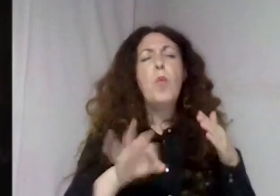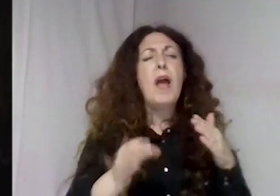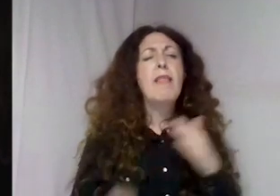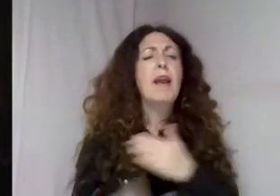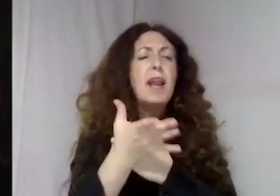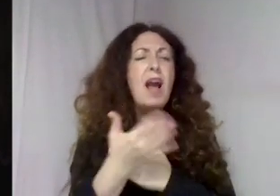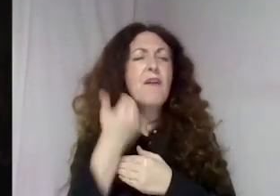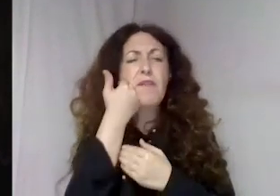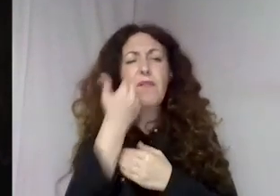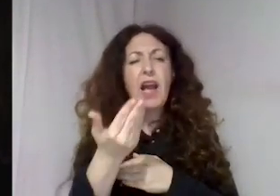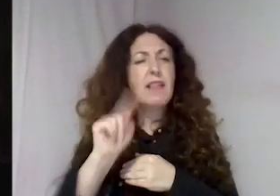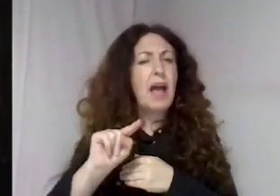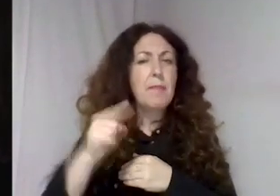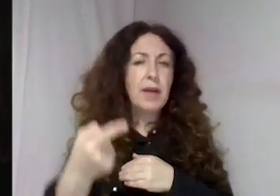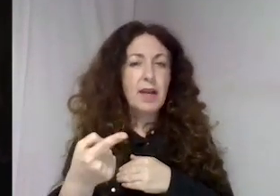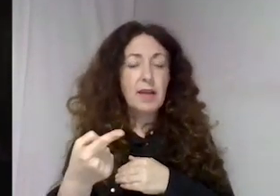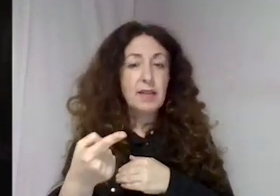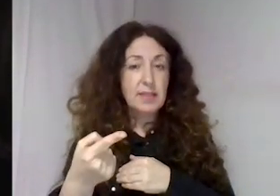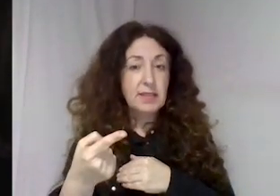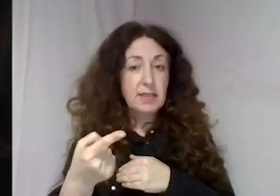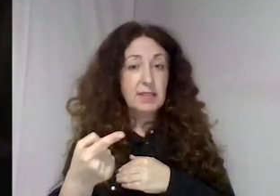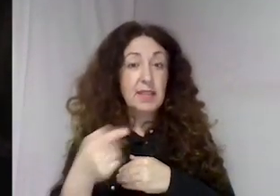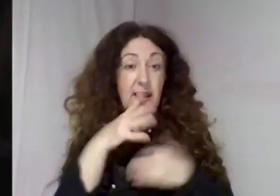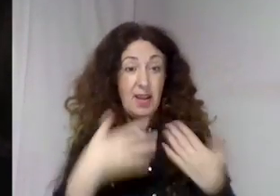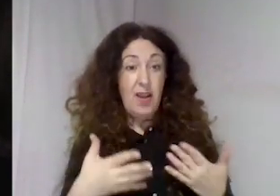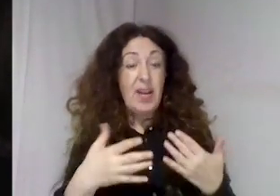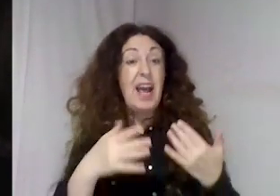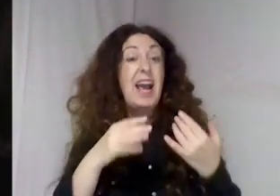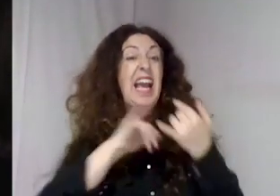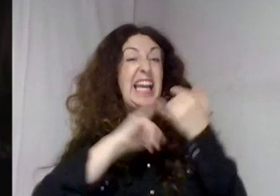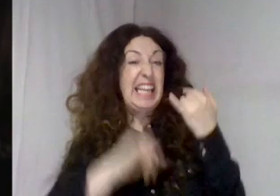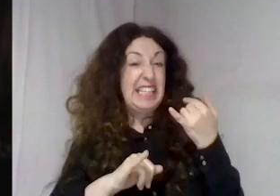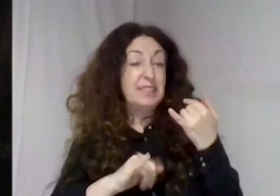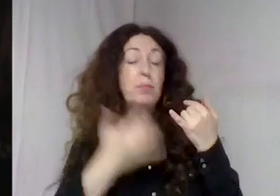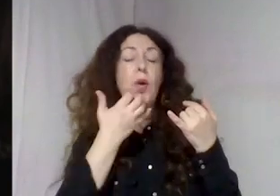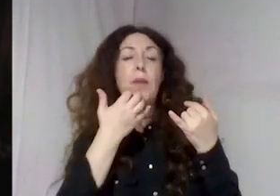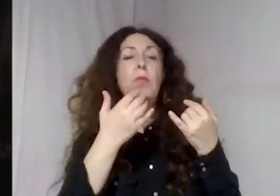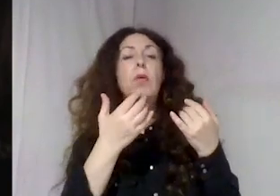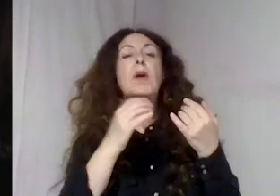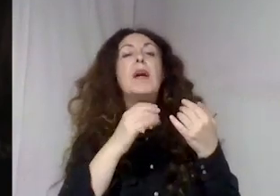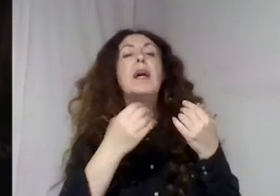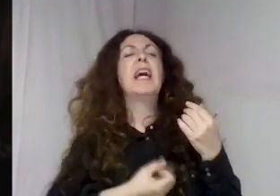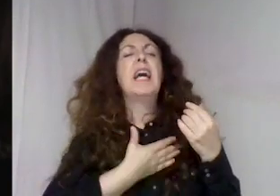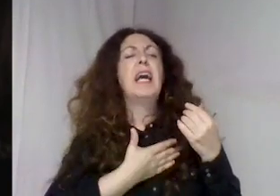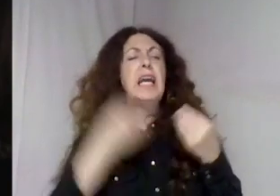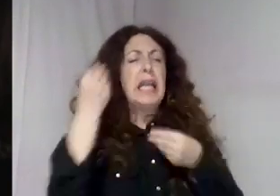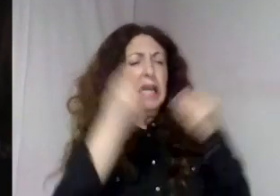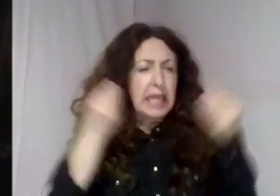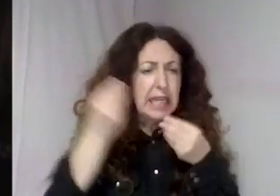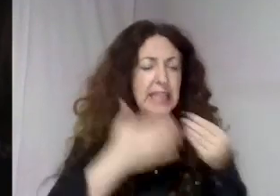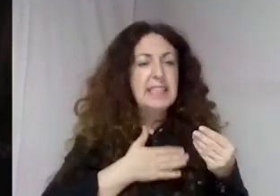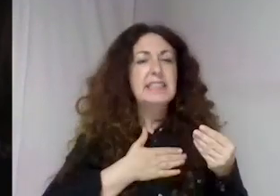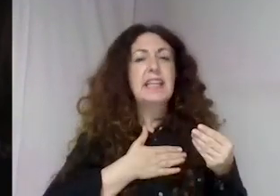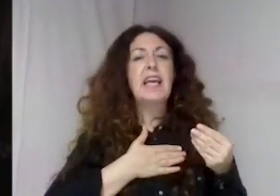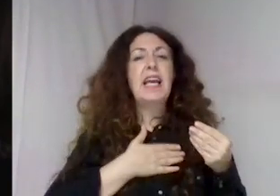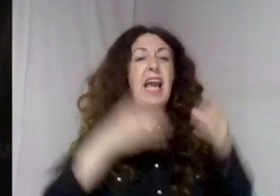vuelvo a tu argumento, pero luego voy a crear el pórtico. Nuestro que ha abandonado ha creado las mayores tensiones de si